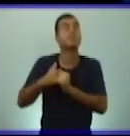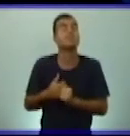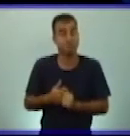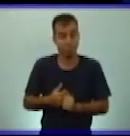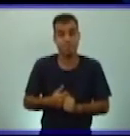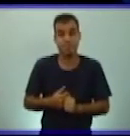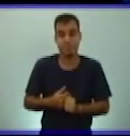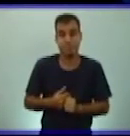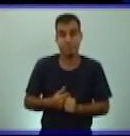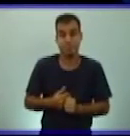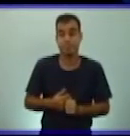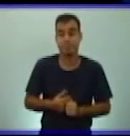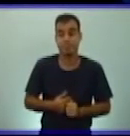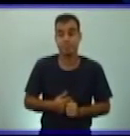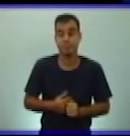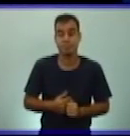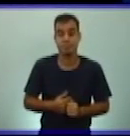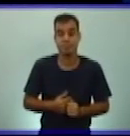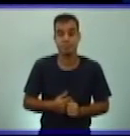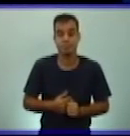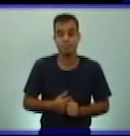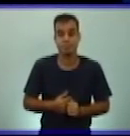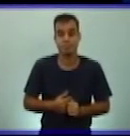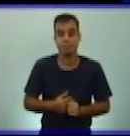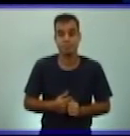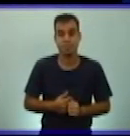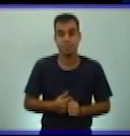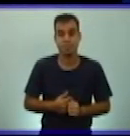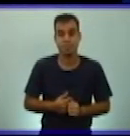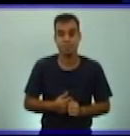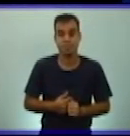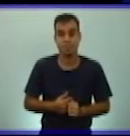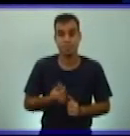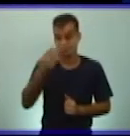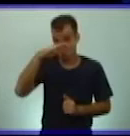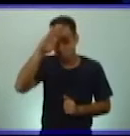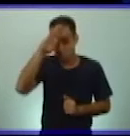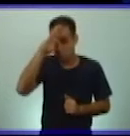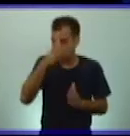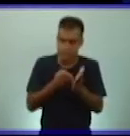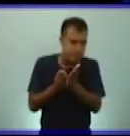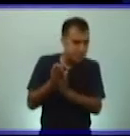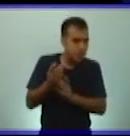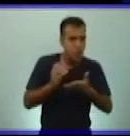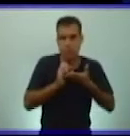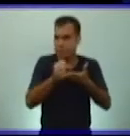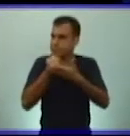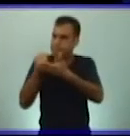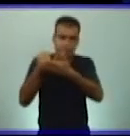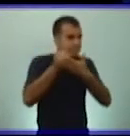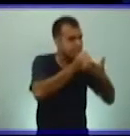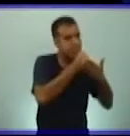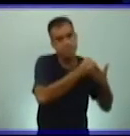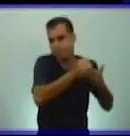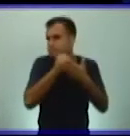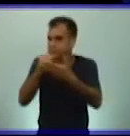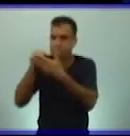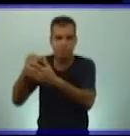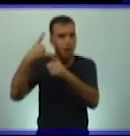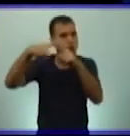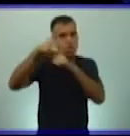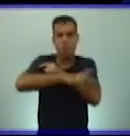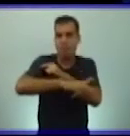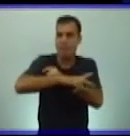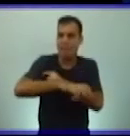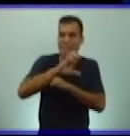ser esclavizados en las plantaciones coloniales. Pues la nave de Cuba siguió cruzando los mares y los aires para ayudar al pueblo etíope,